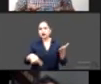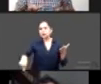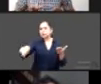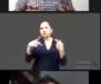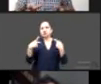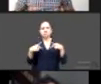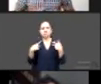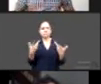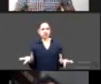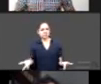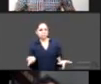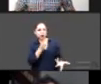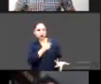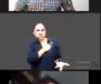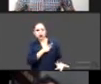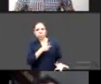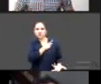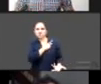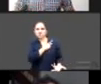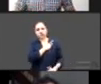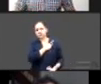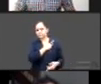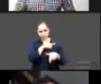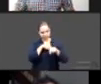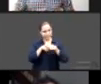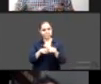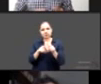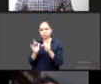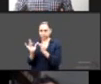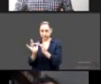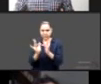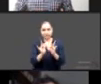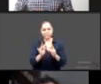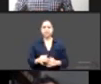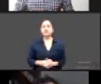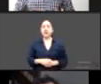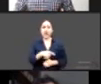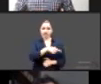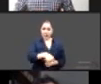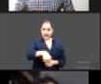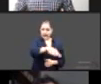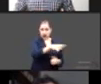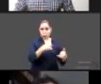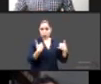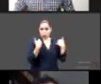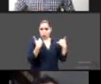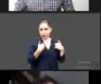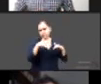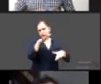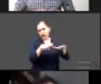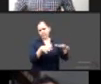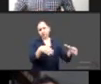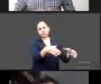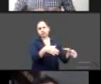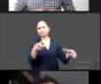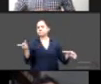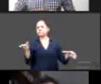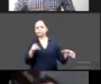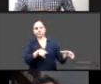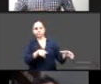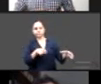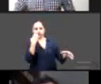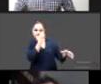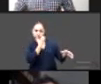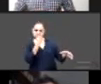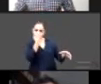porque los jóvenes son un claro ejemplo, de que a veces son un eje de investigación, son el centro de investigación, pero también cuando los escuchamos,